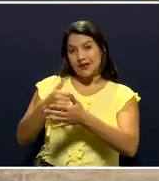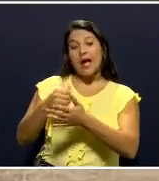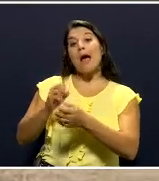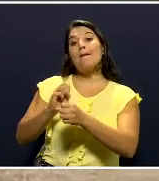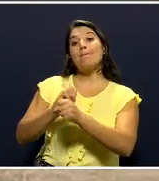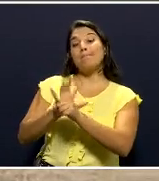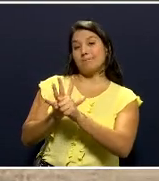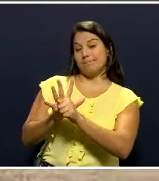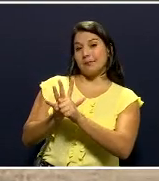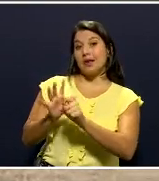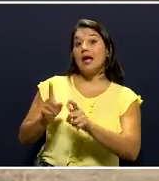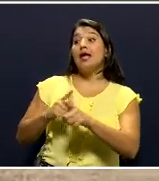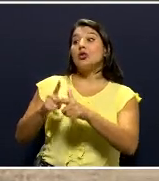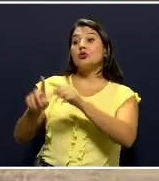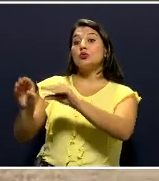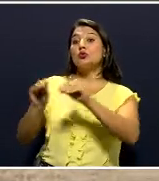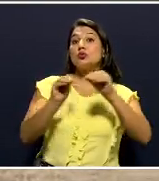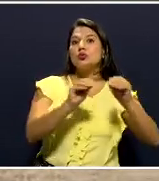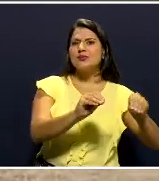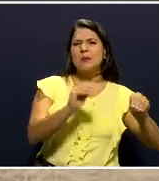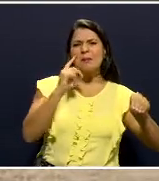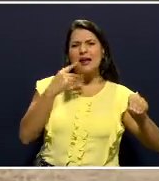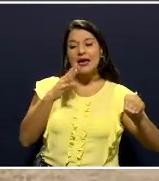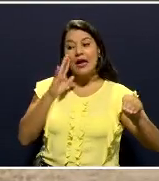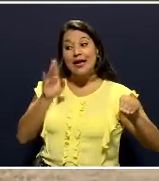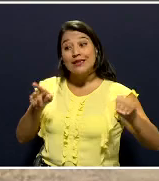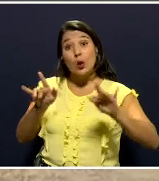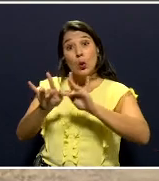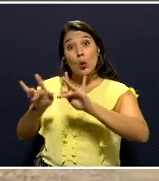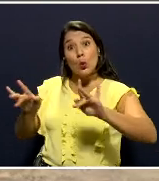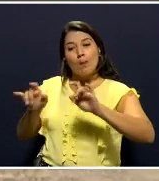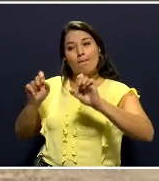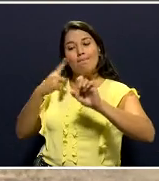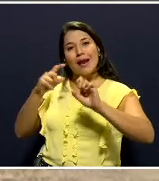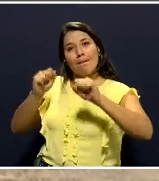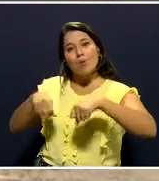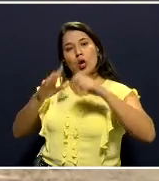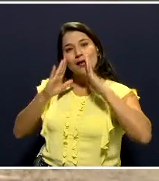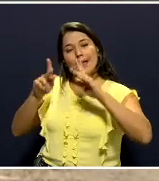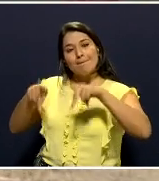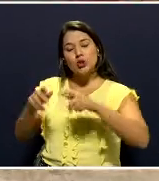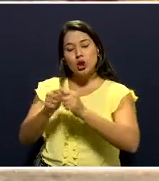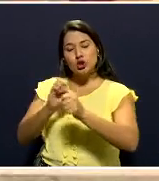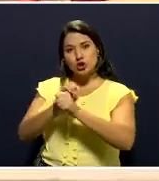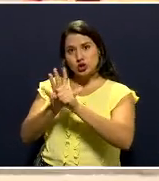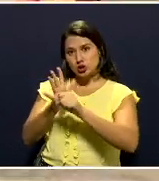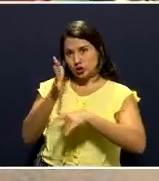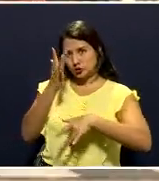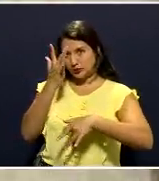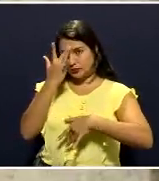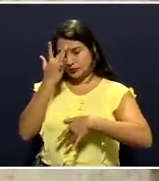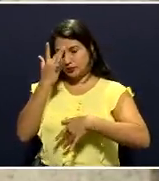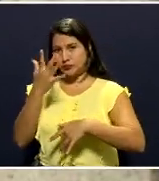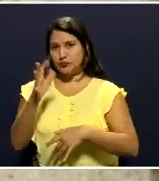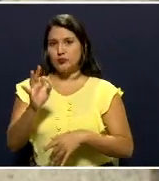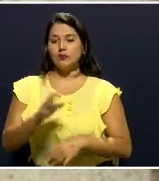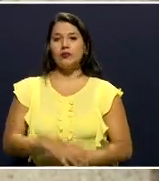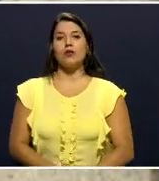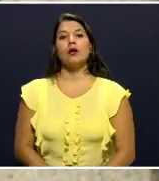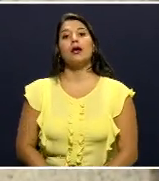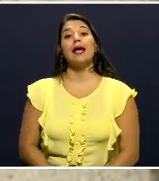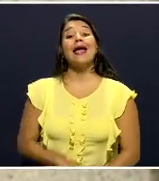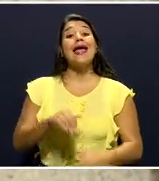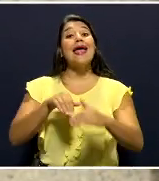utilizará a raíz de que la mayoría de casos que se ven en este lugar no son emergencias y pueden ser reprogramables. Pues resulta que en